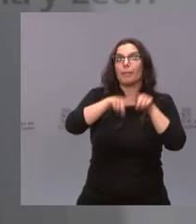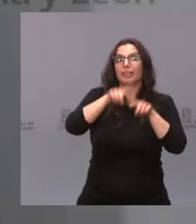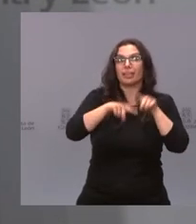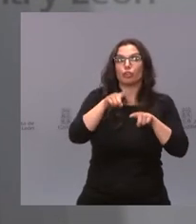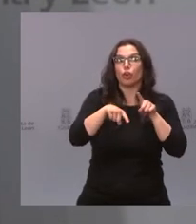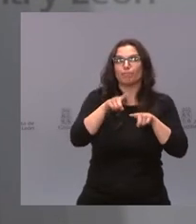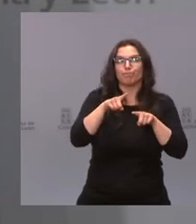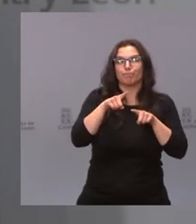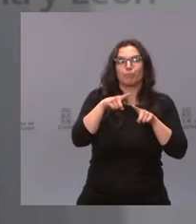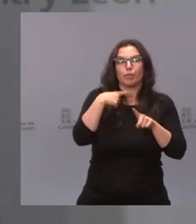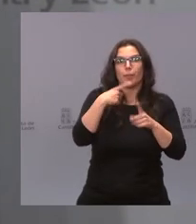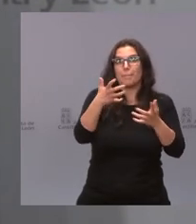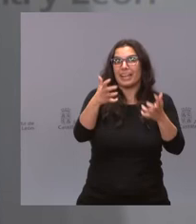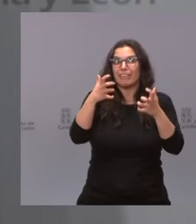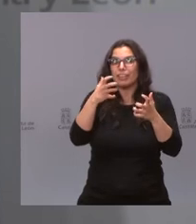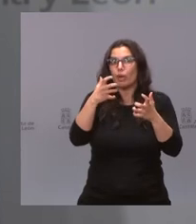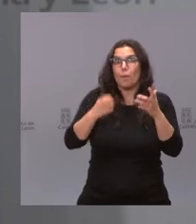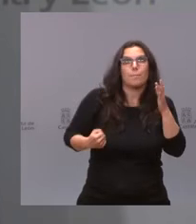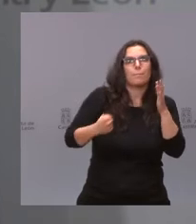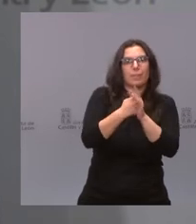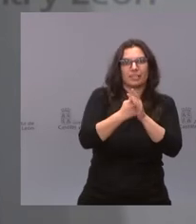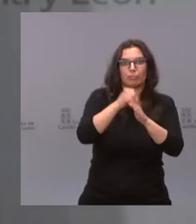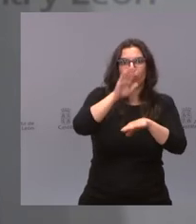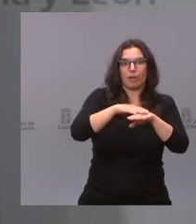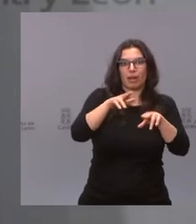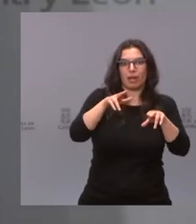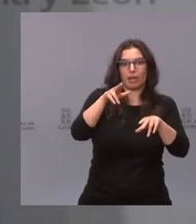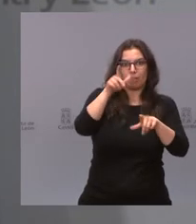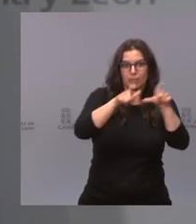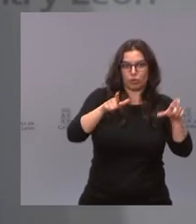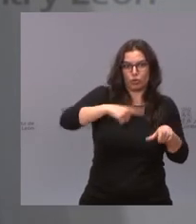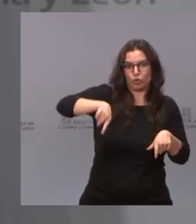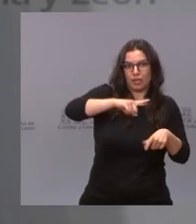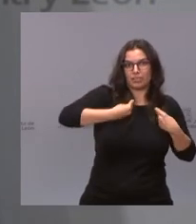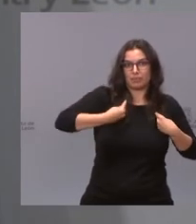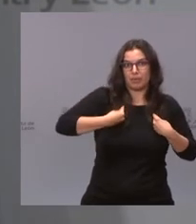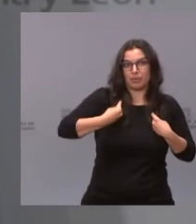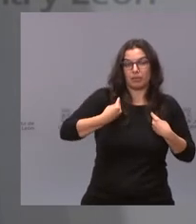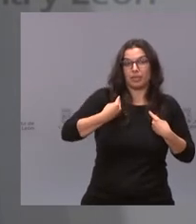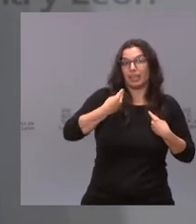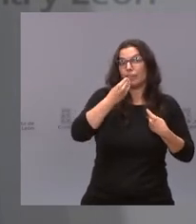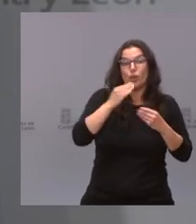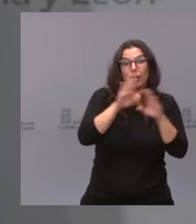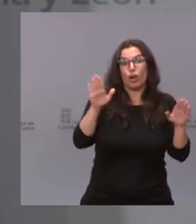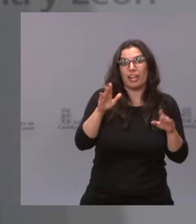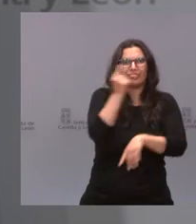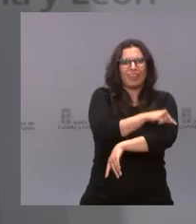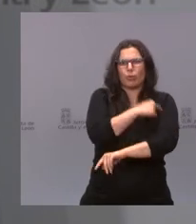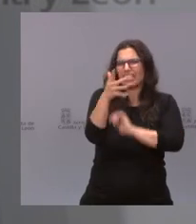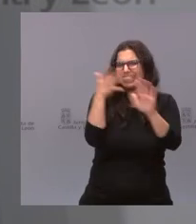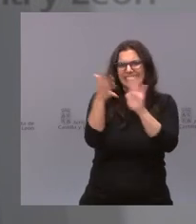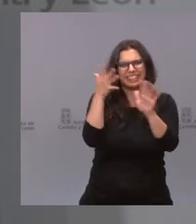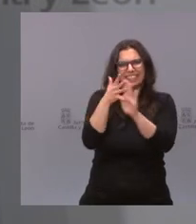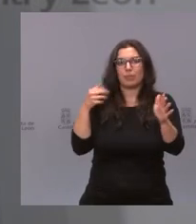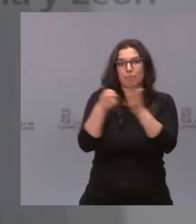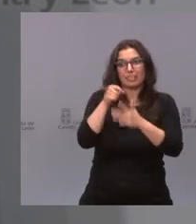beneficio posible para nuestra población, y el mayor beneficio posible para nuestra población es vacunarlos a la mayor velocidad posible. Eso es lo que